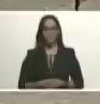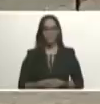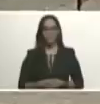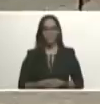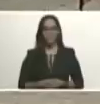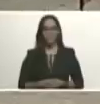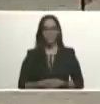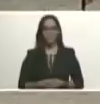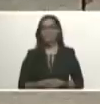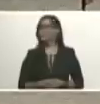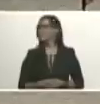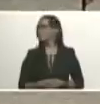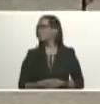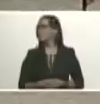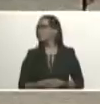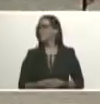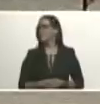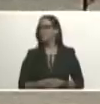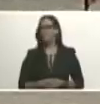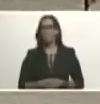Adicre, chun.